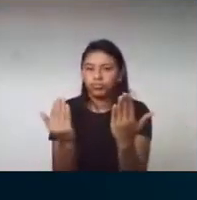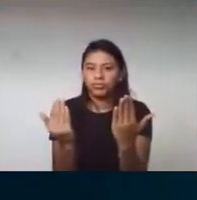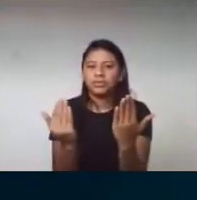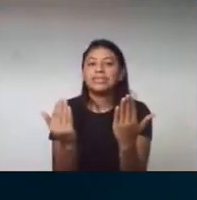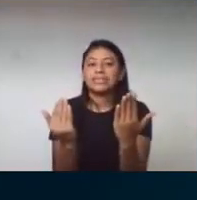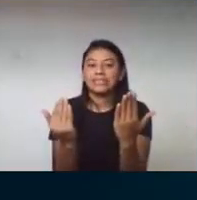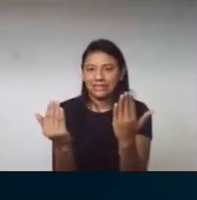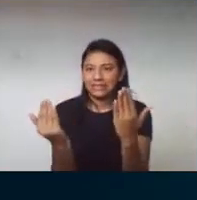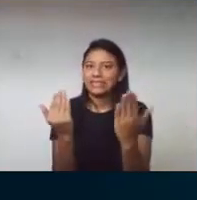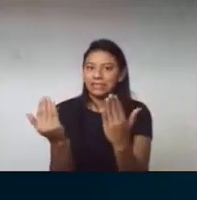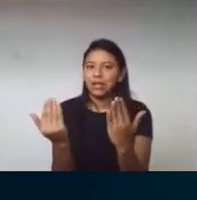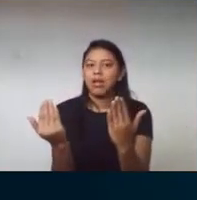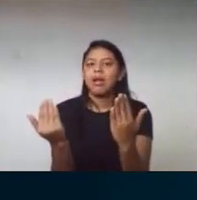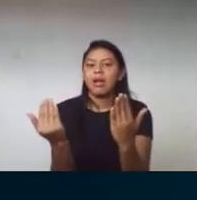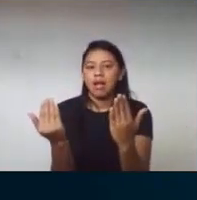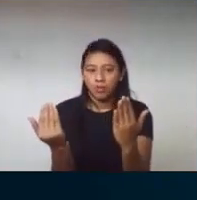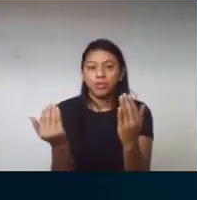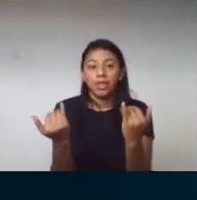la convencional.